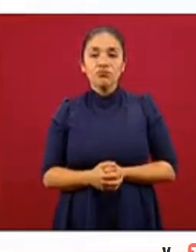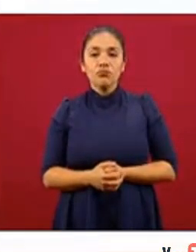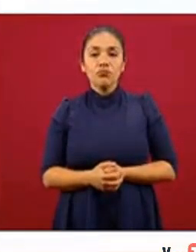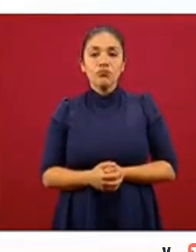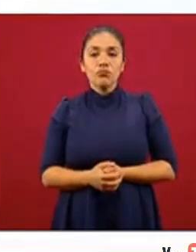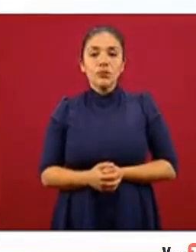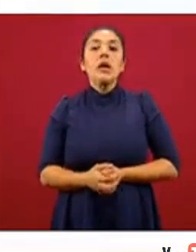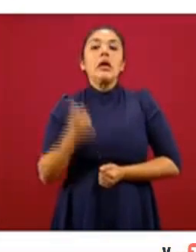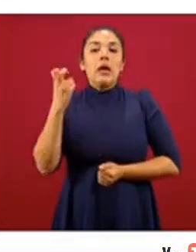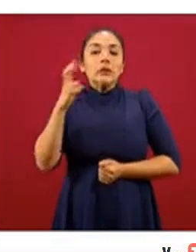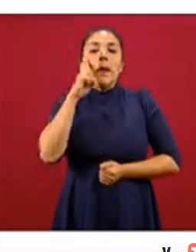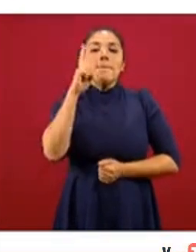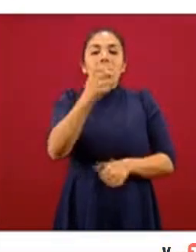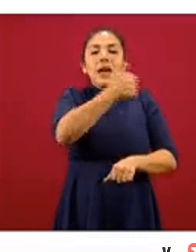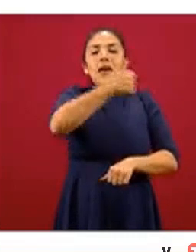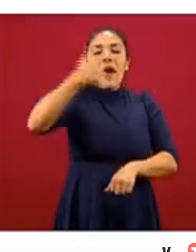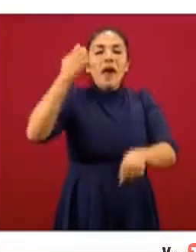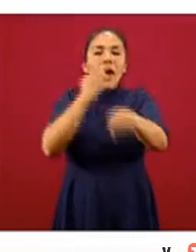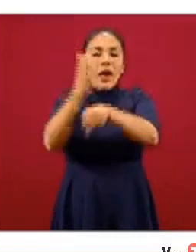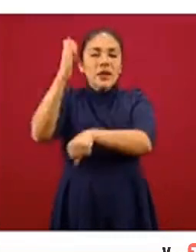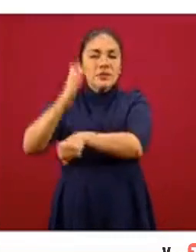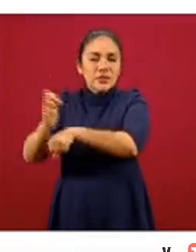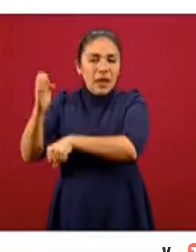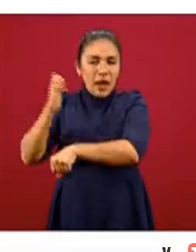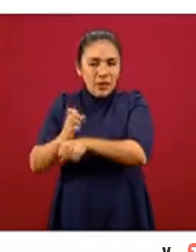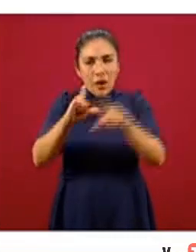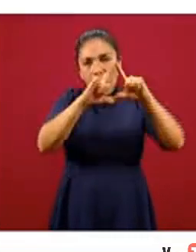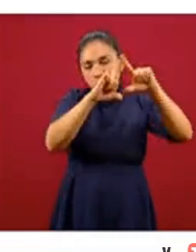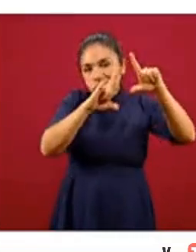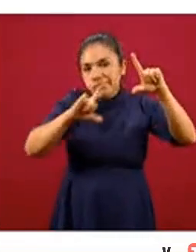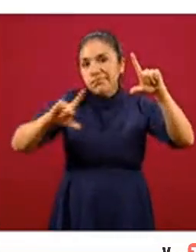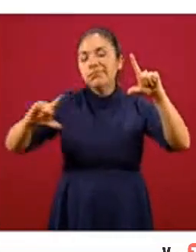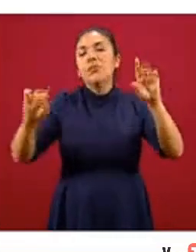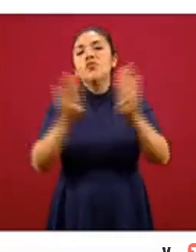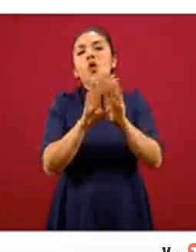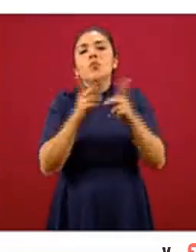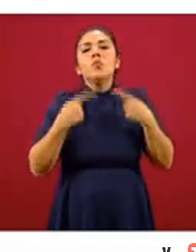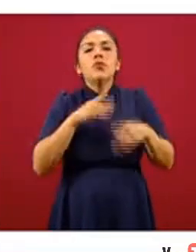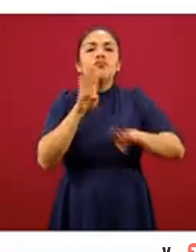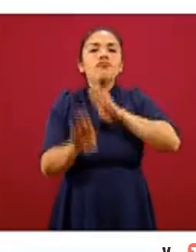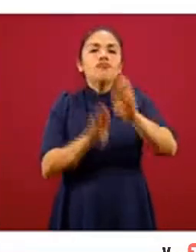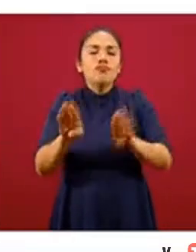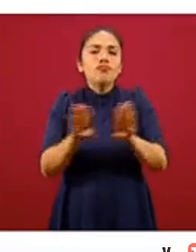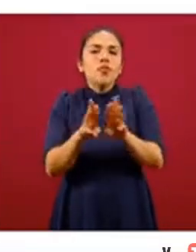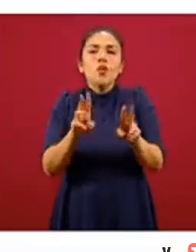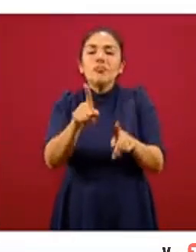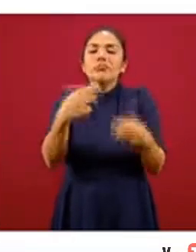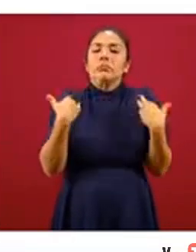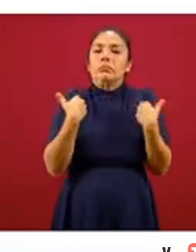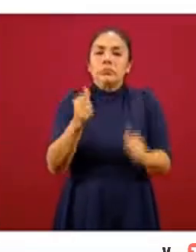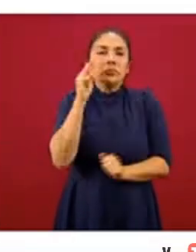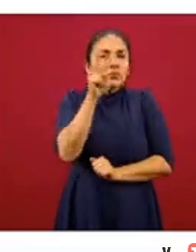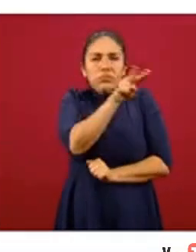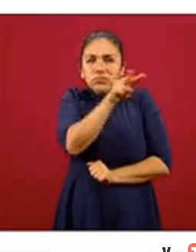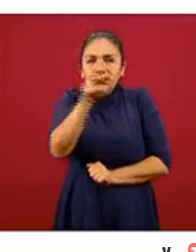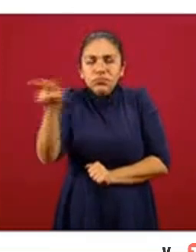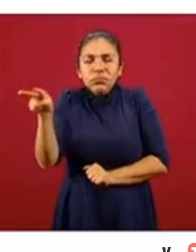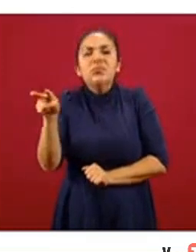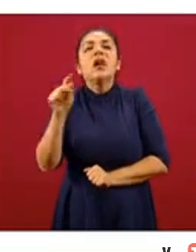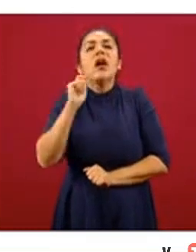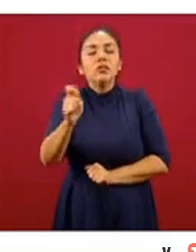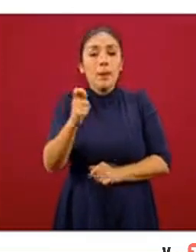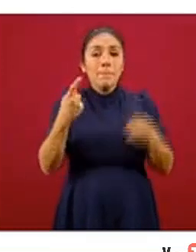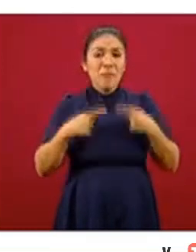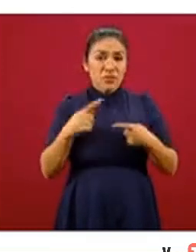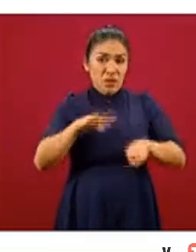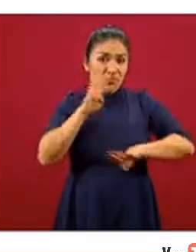Aquí lo vemos por entidad federativa, precisamente con el propósito de mostrar esta representación relativa de la